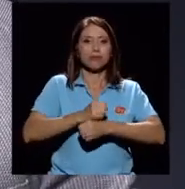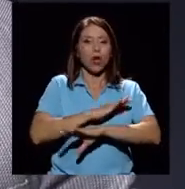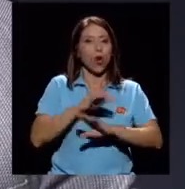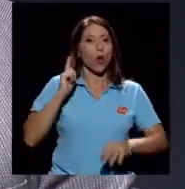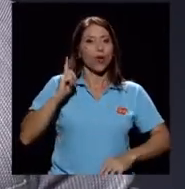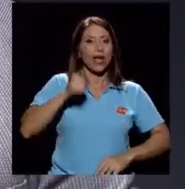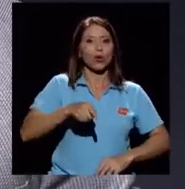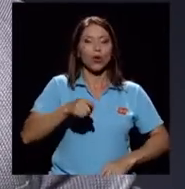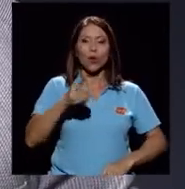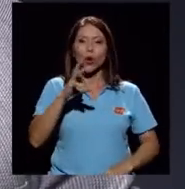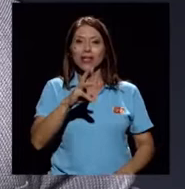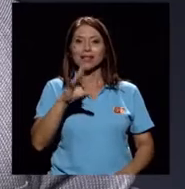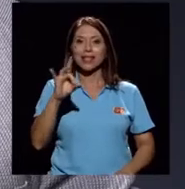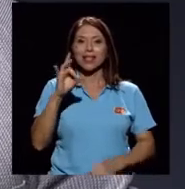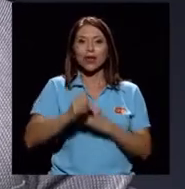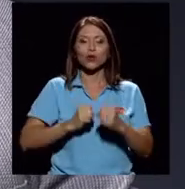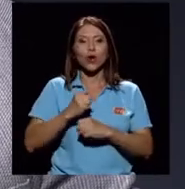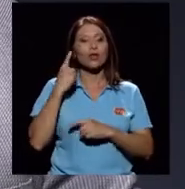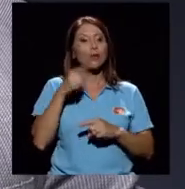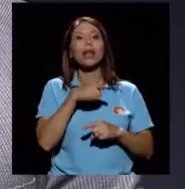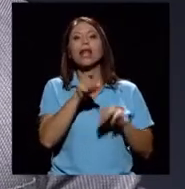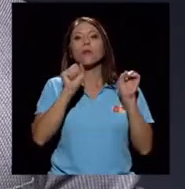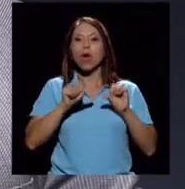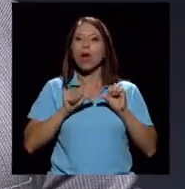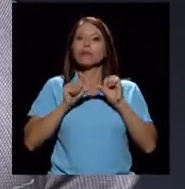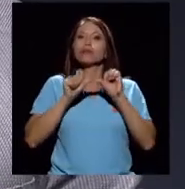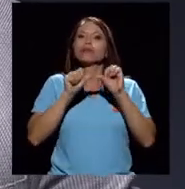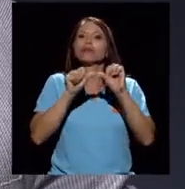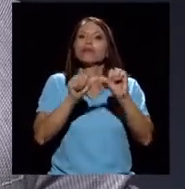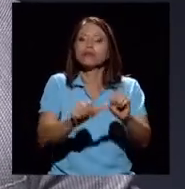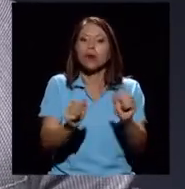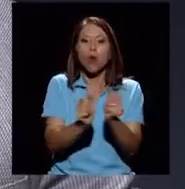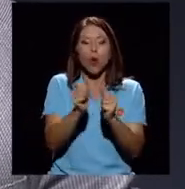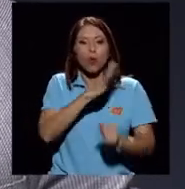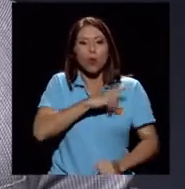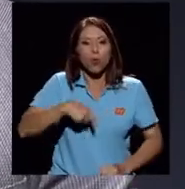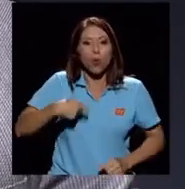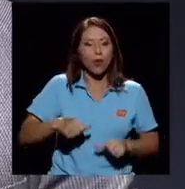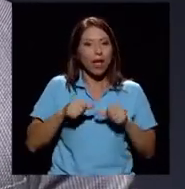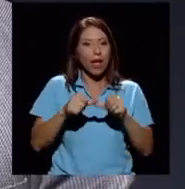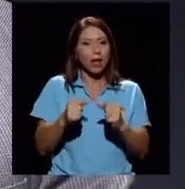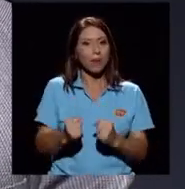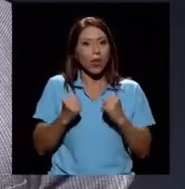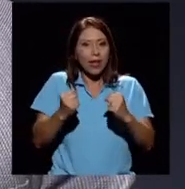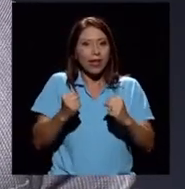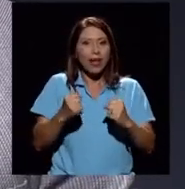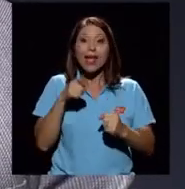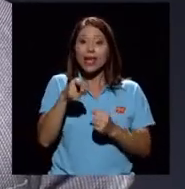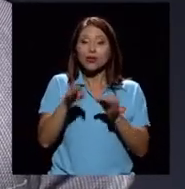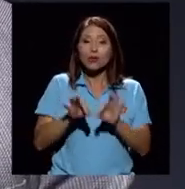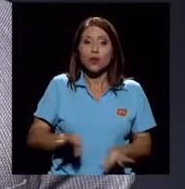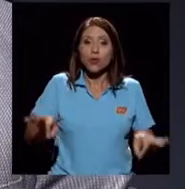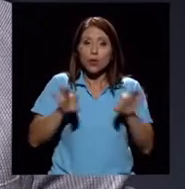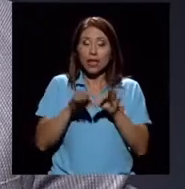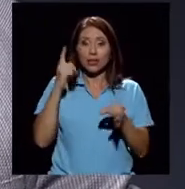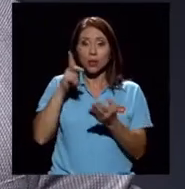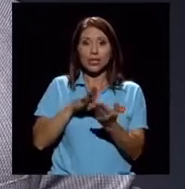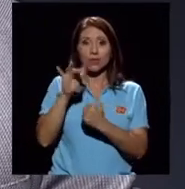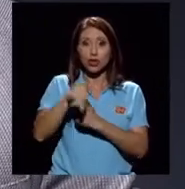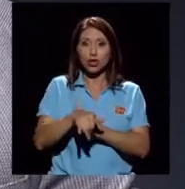más de los 10 años que le tocan en el poder ósea y esto es importante con el contexto porque este proyecto es un proyecto de descarga de verdad y